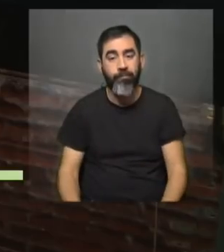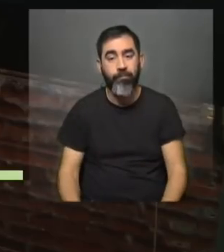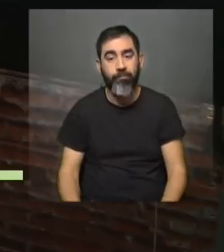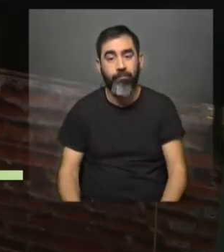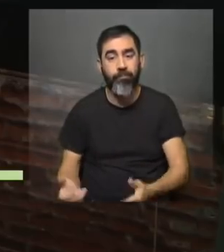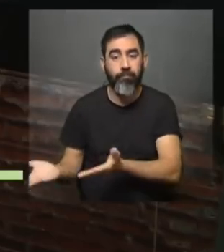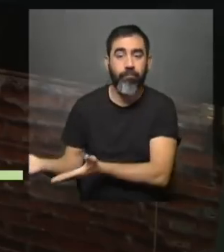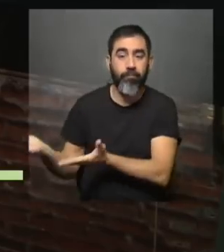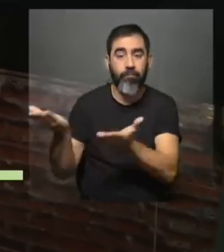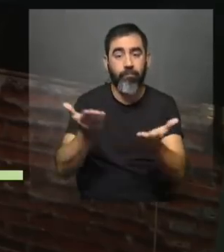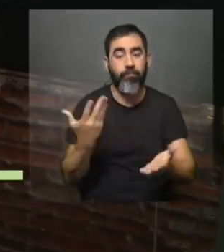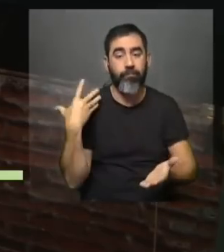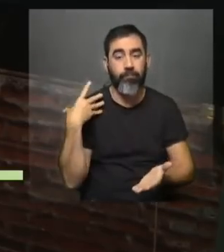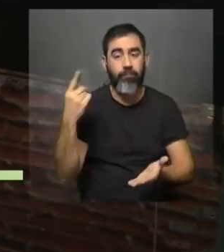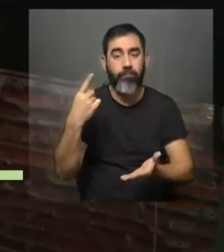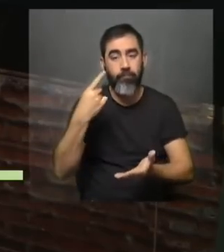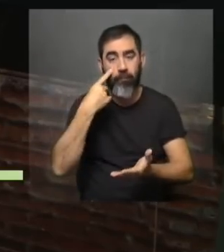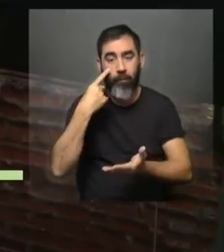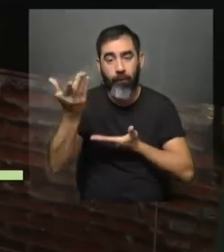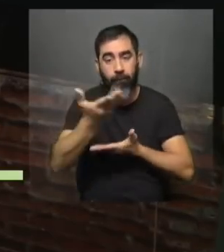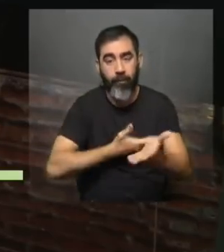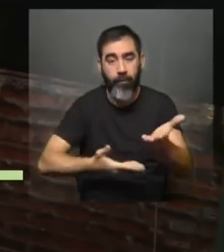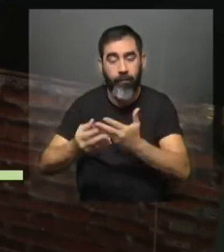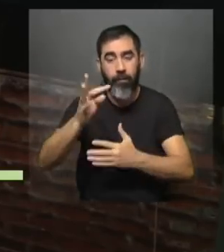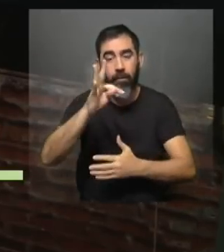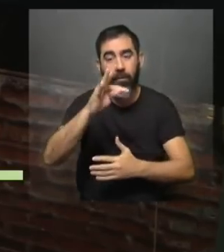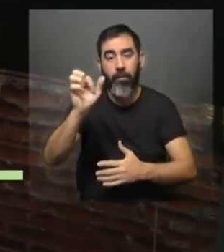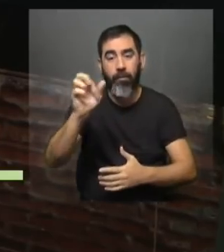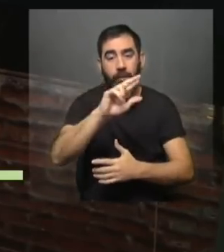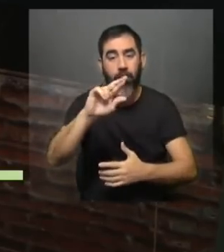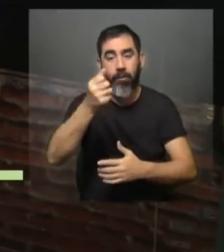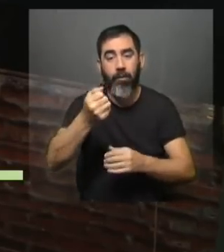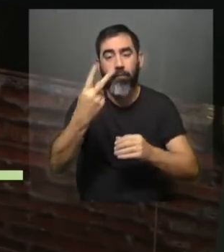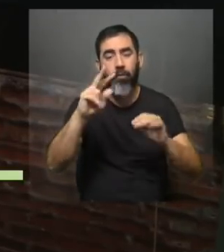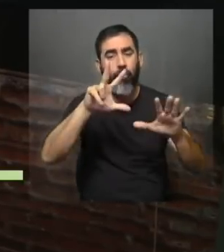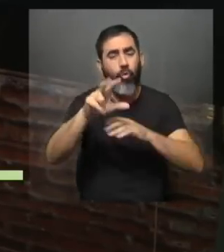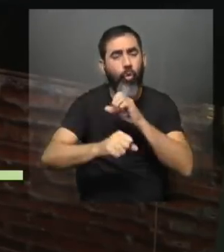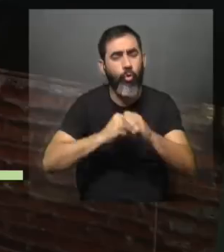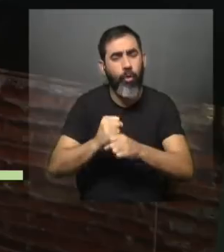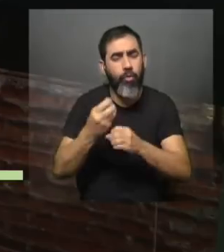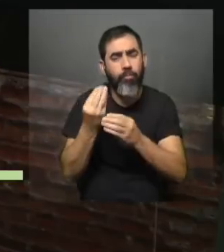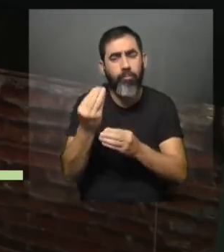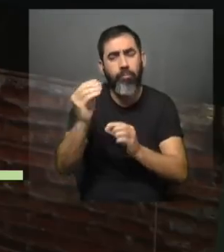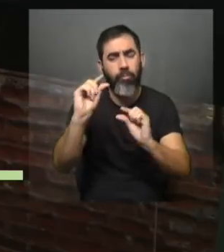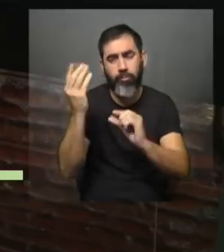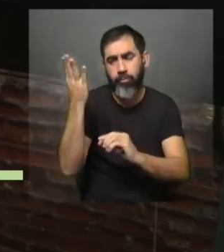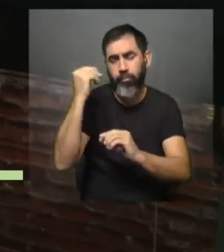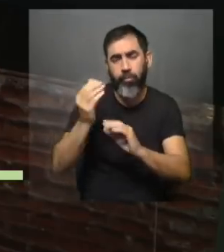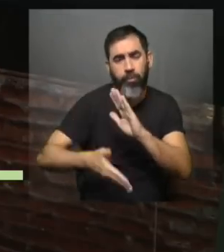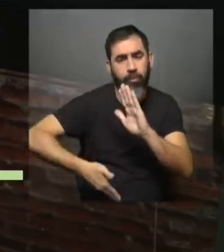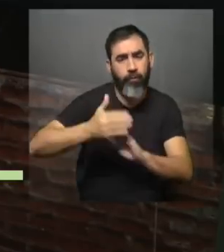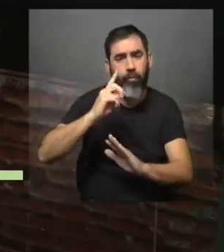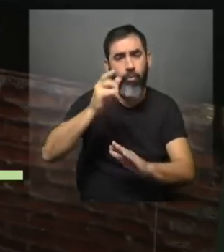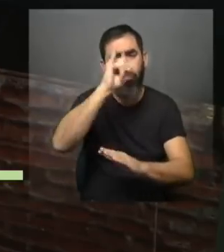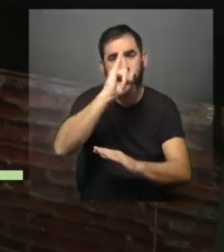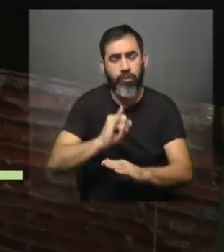vamos a recibir al director de esa repartición Matías Terra joven 28 años asumió el cargo hace muy poquito tras la salida de